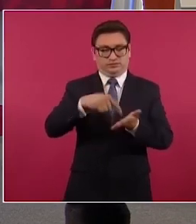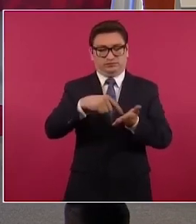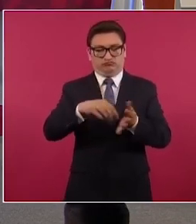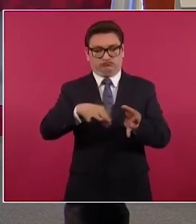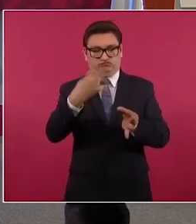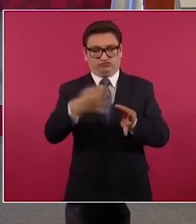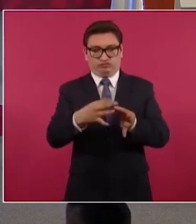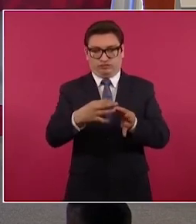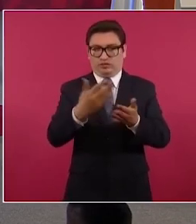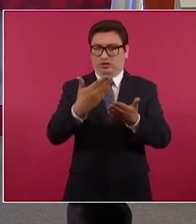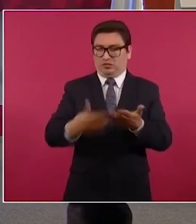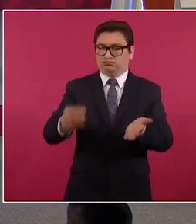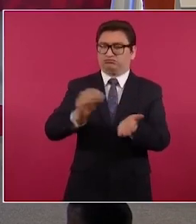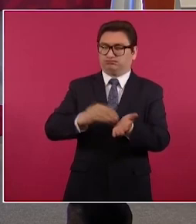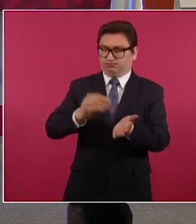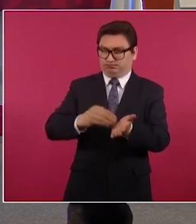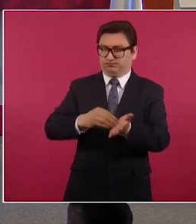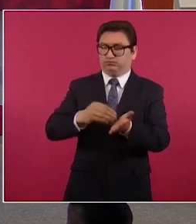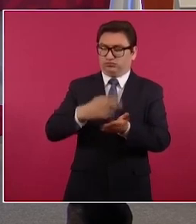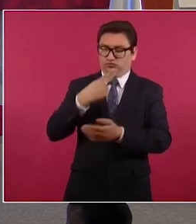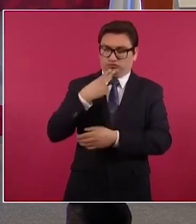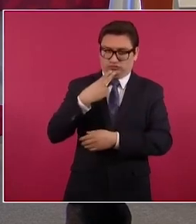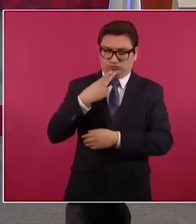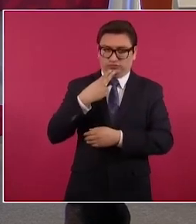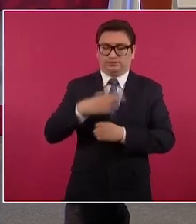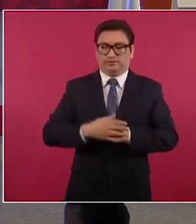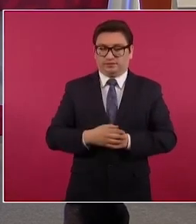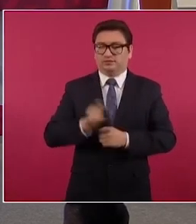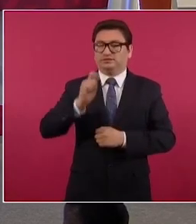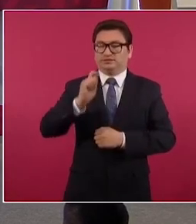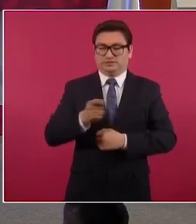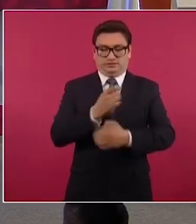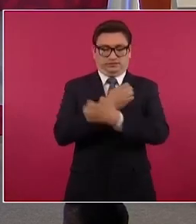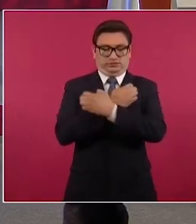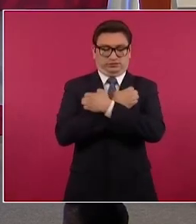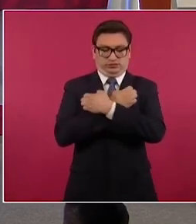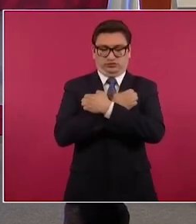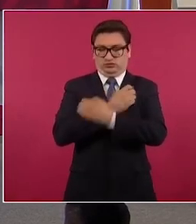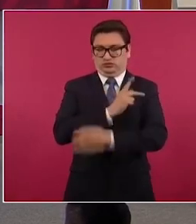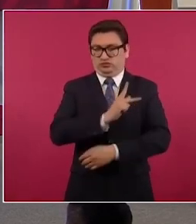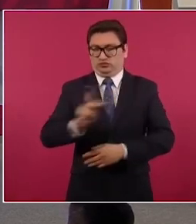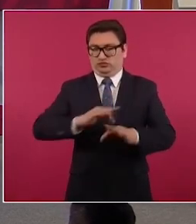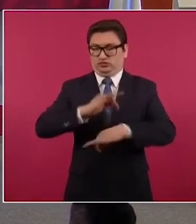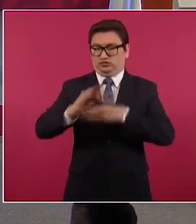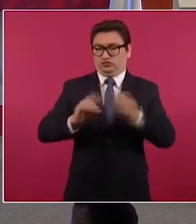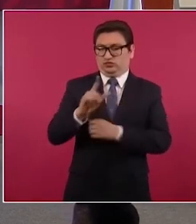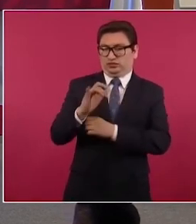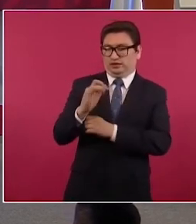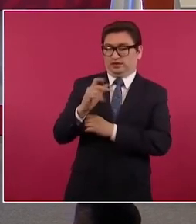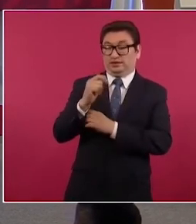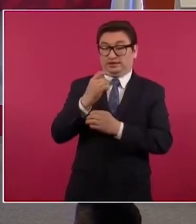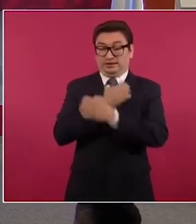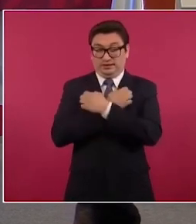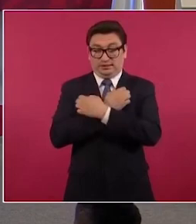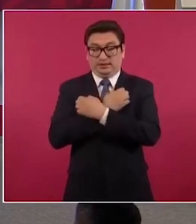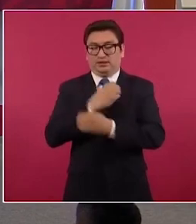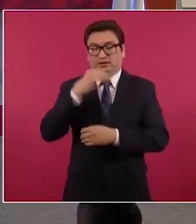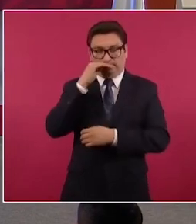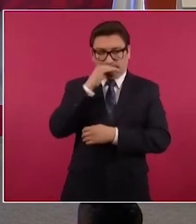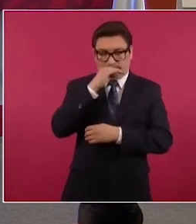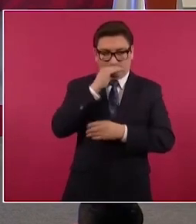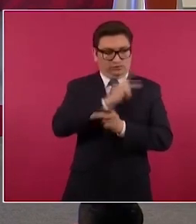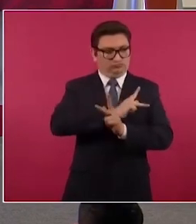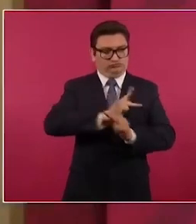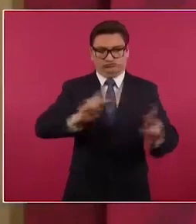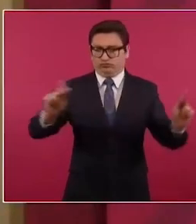1917, hoy vigente, contar con educación pública, laica, gratuita y universal.